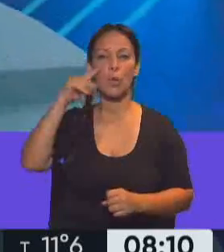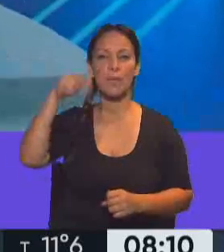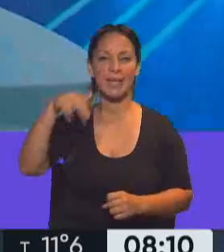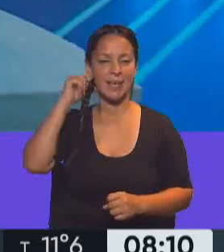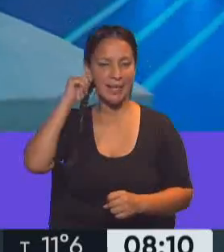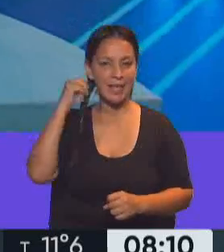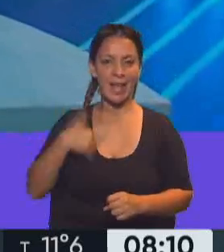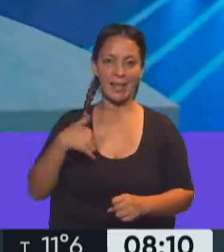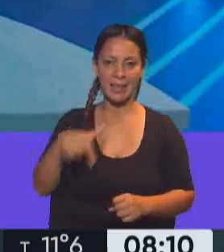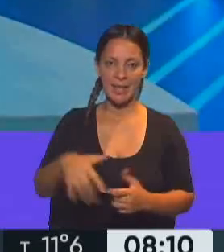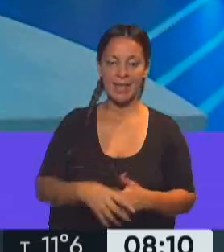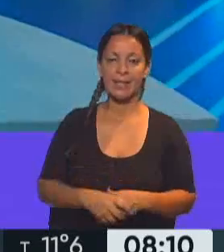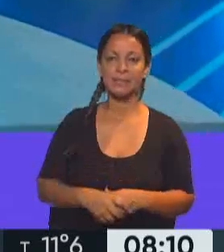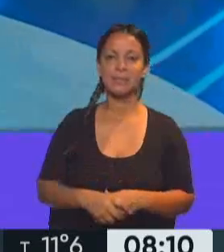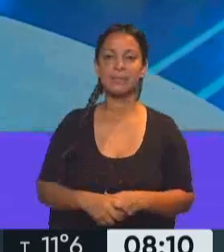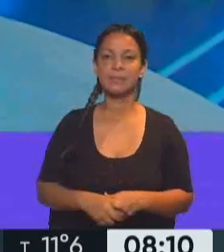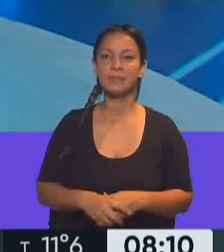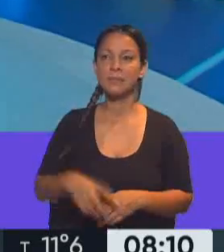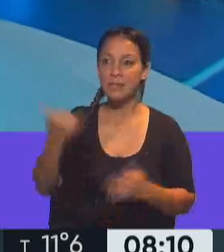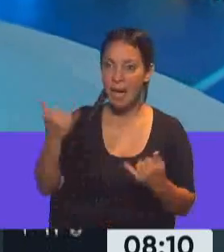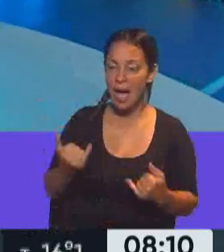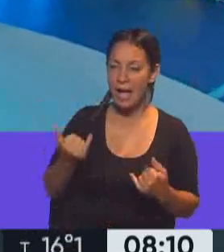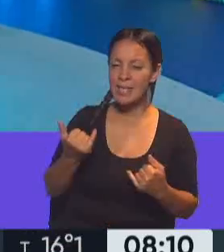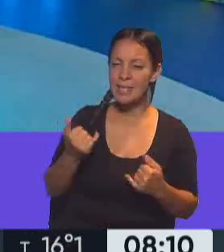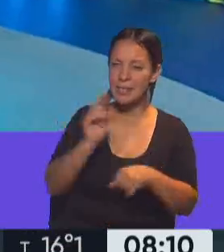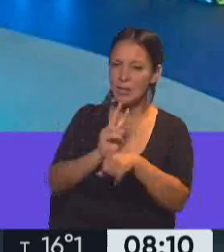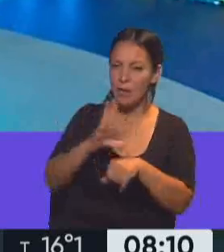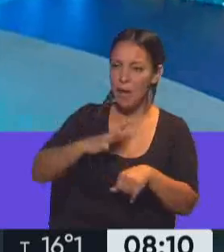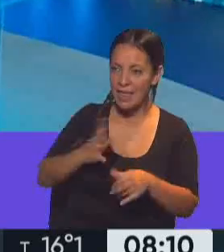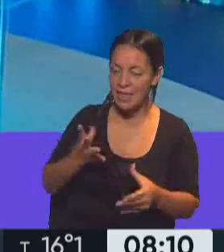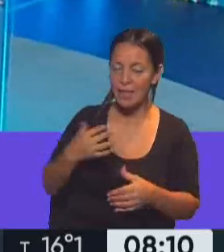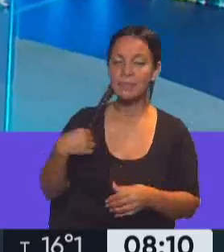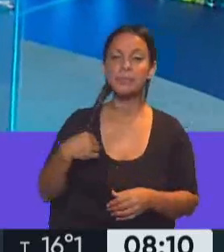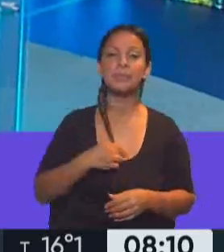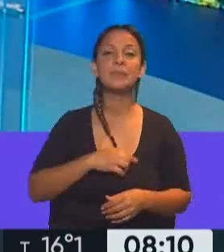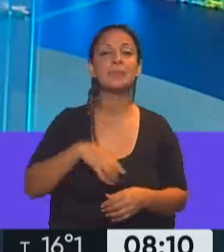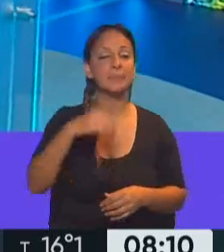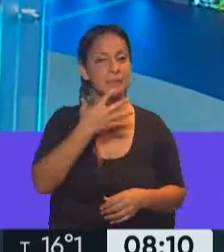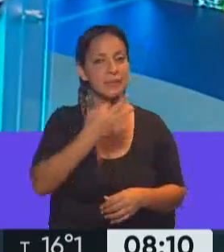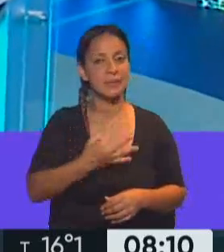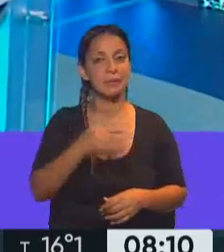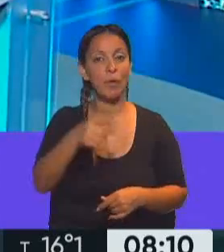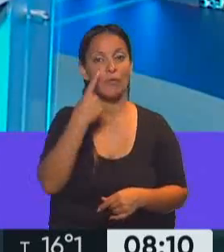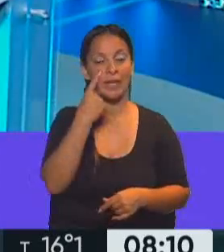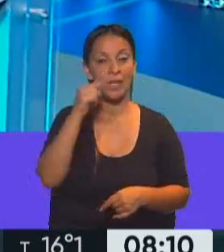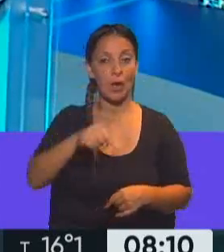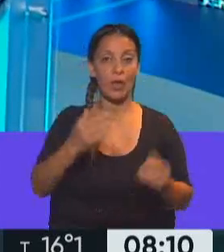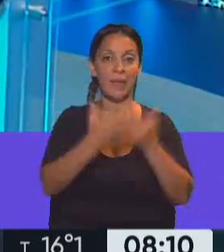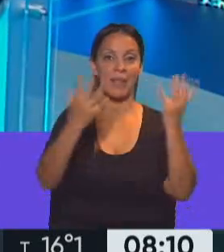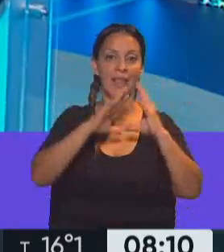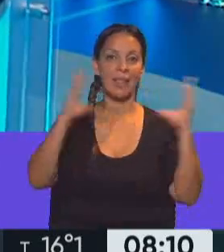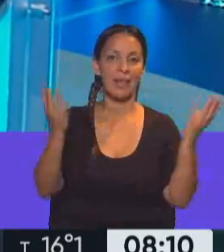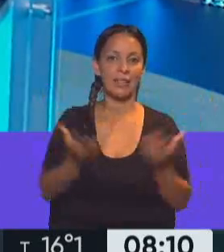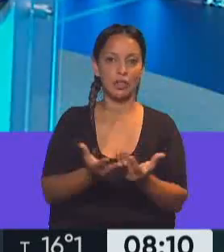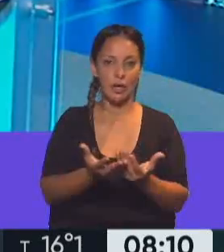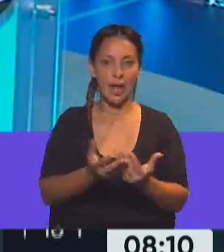siempre estar Igualmente. con ustedes. ¿Estamos inseguros, Hernán? Sí, la realidad es que vos fíjate este día internacional que se viene